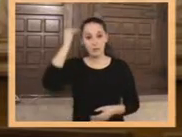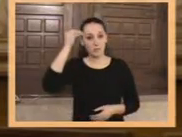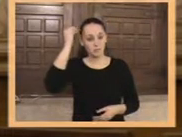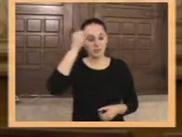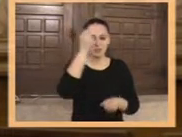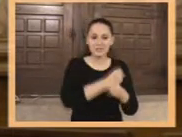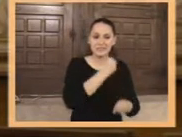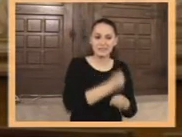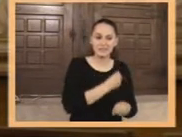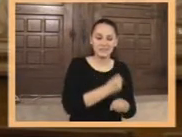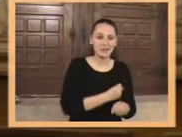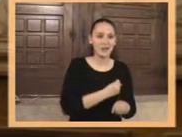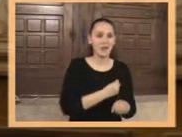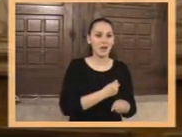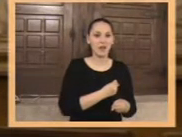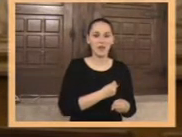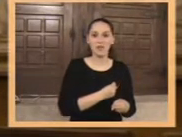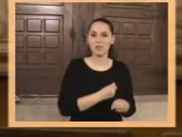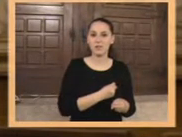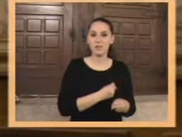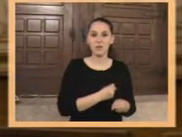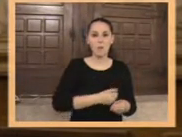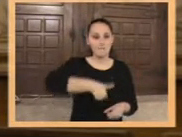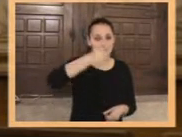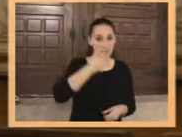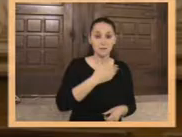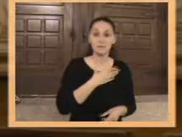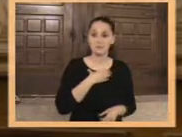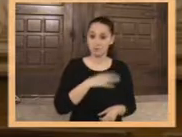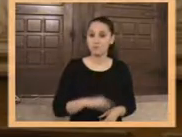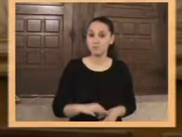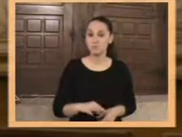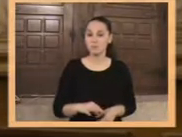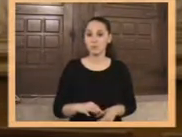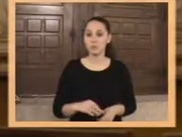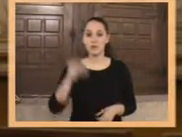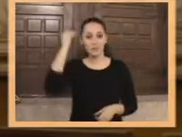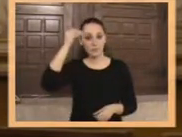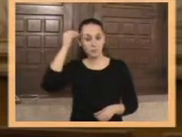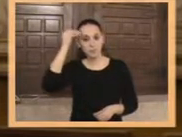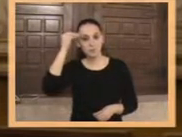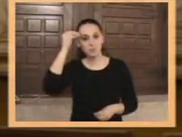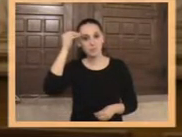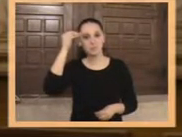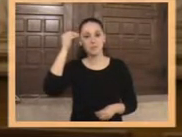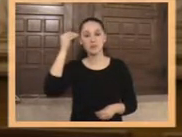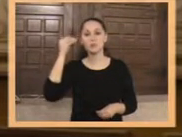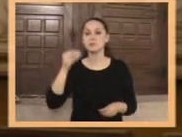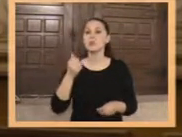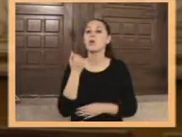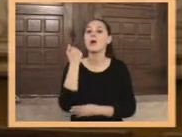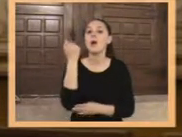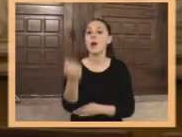suficiente, no se ha querido precisamente que viniera con consenso, con unanimidad al Pleno del Ayuntamiento. Desconozco precisamente